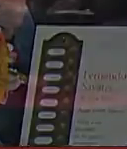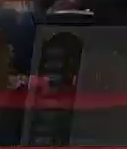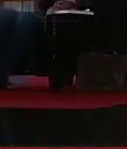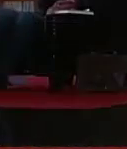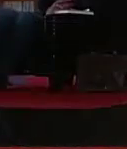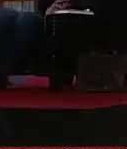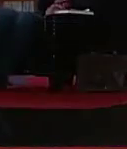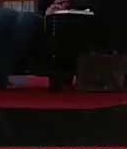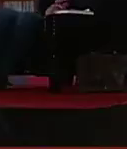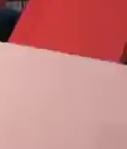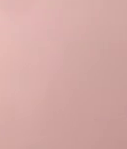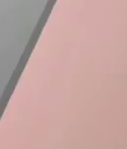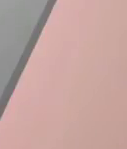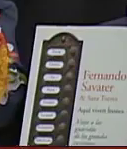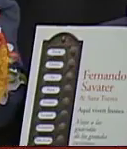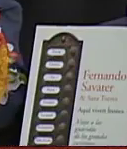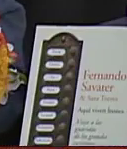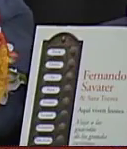Elena Poniatowska.